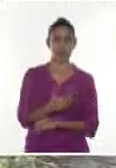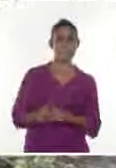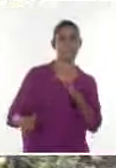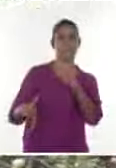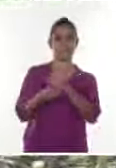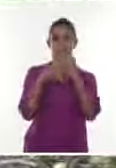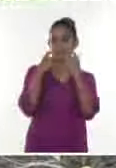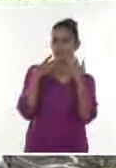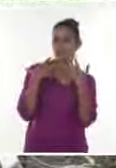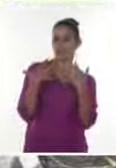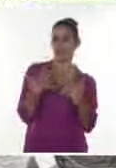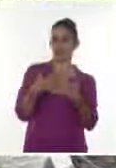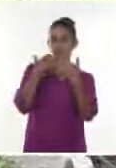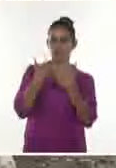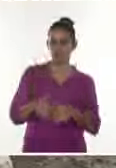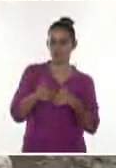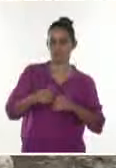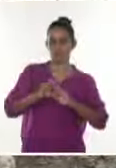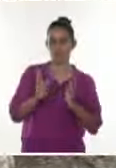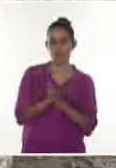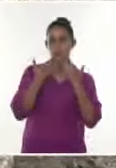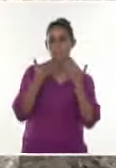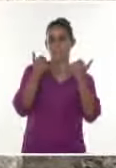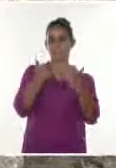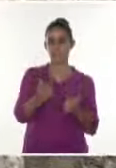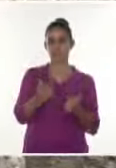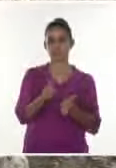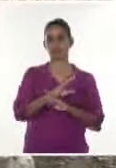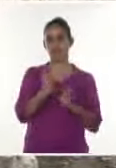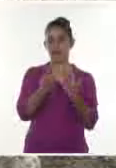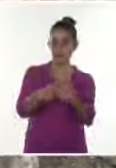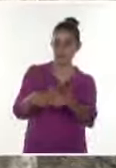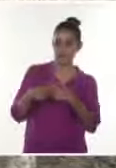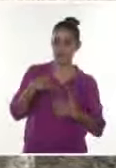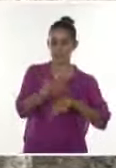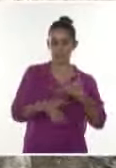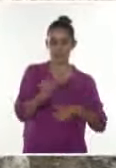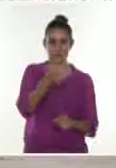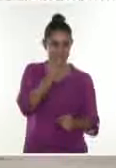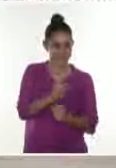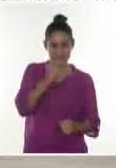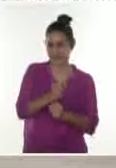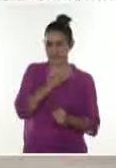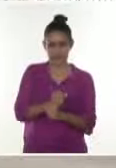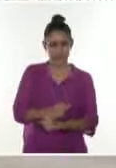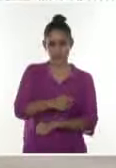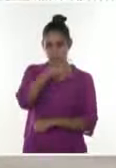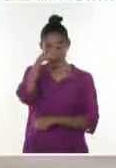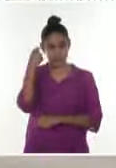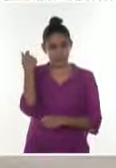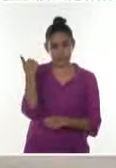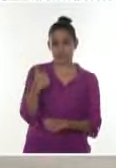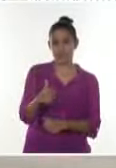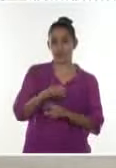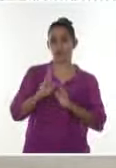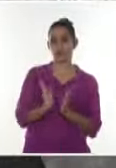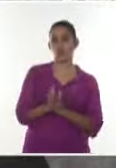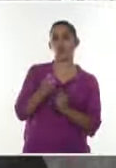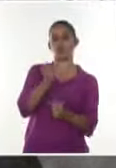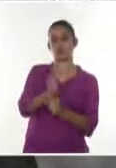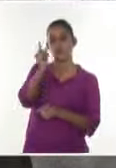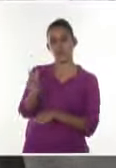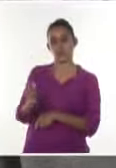hacer para salir de la ineficiencia, la cual reflexionó, solo se supera trabajando y generando riquezas. Una máxima que por estos tiempos se aplica